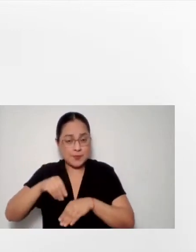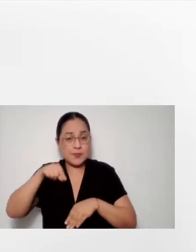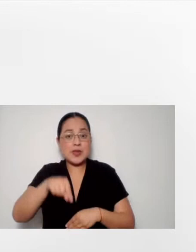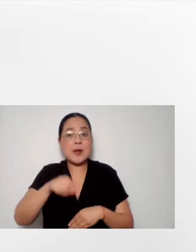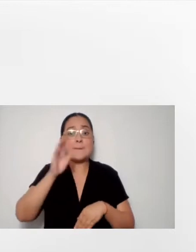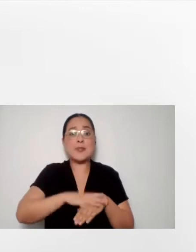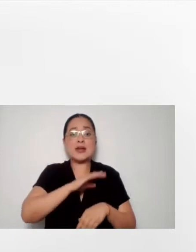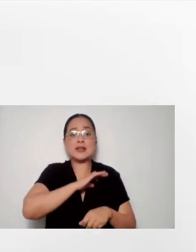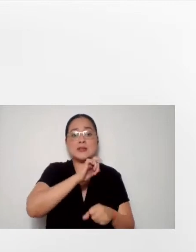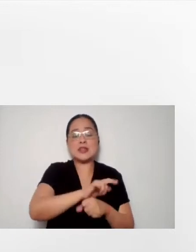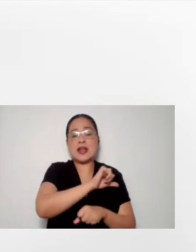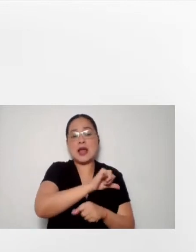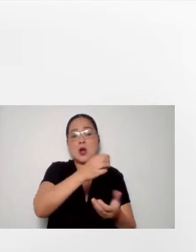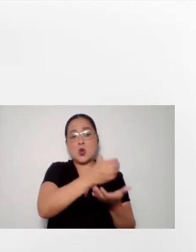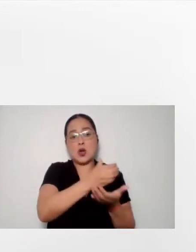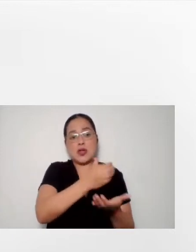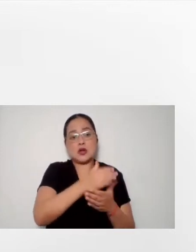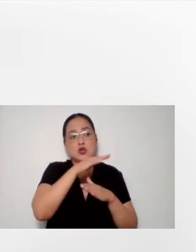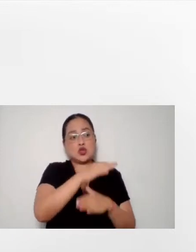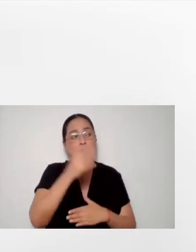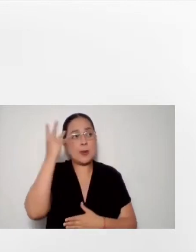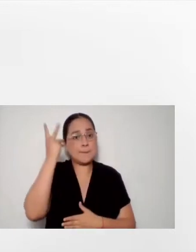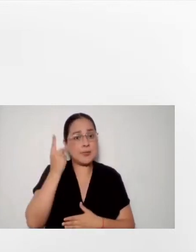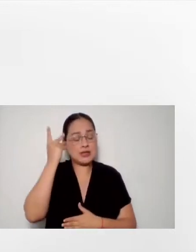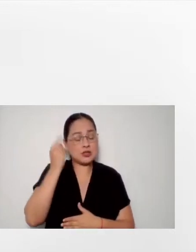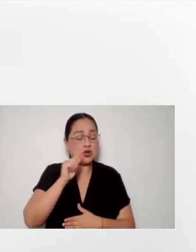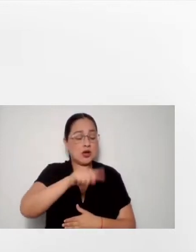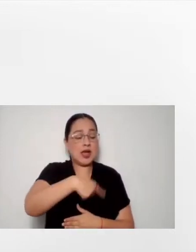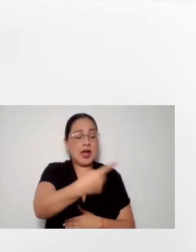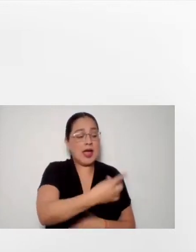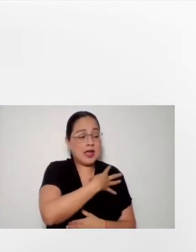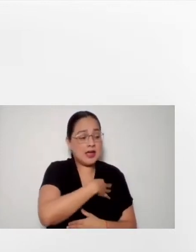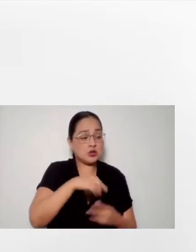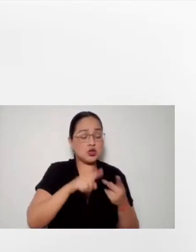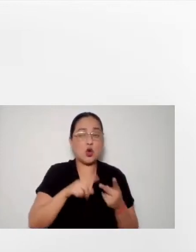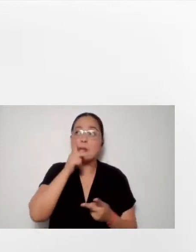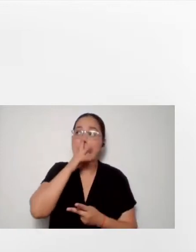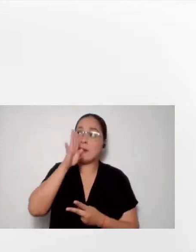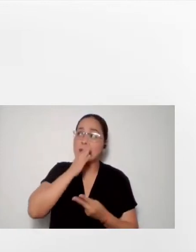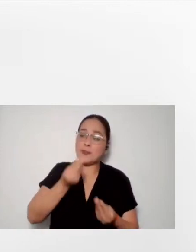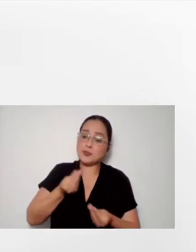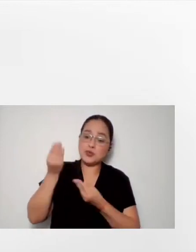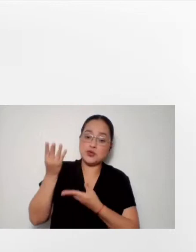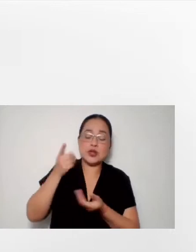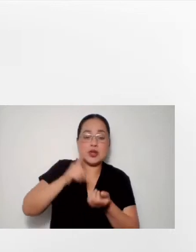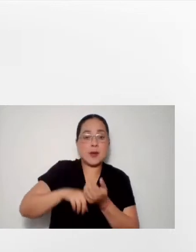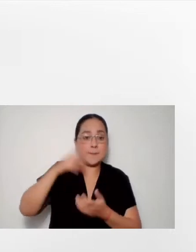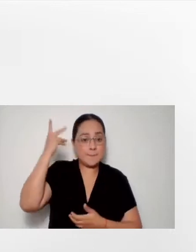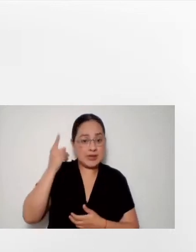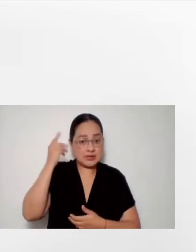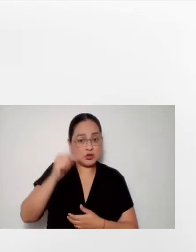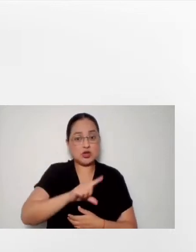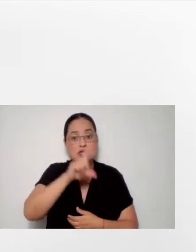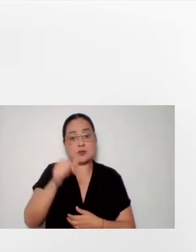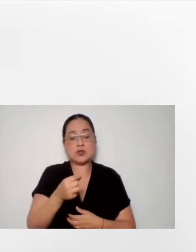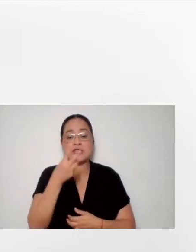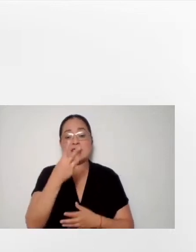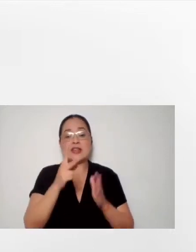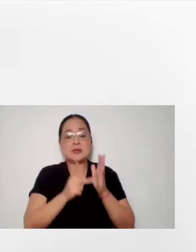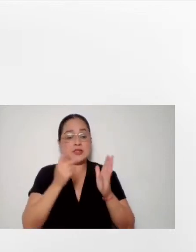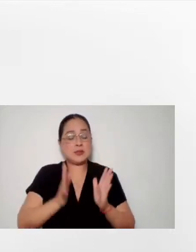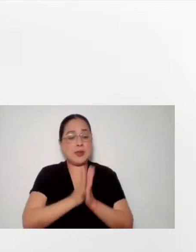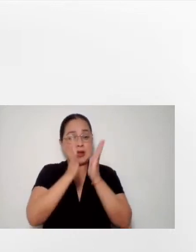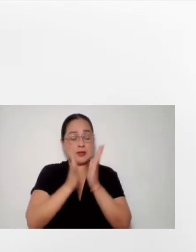del cuaderno de alimentos entre descendientes y ascendientes. Después habrán 3 rondas. La primera